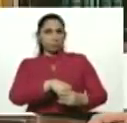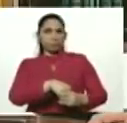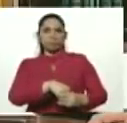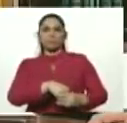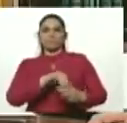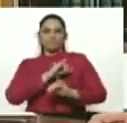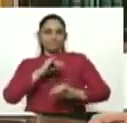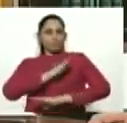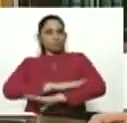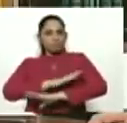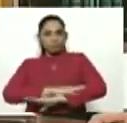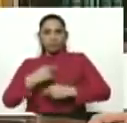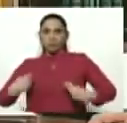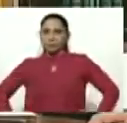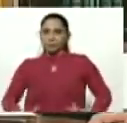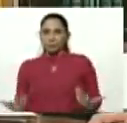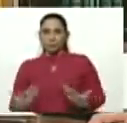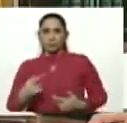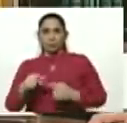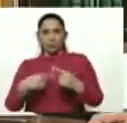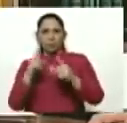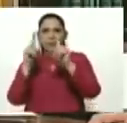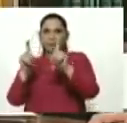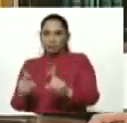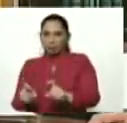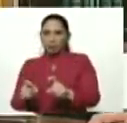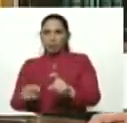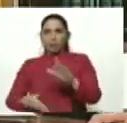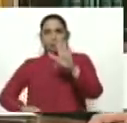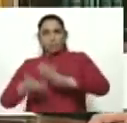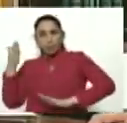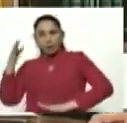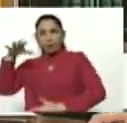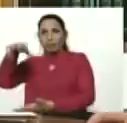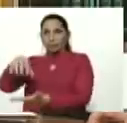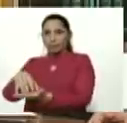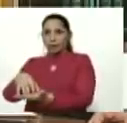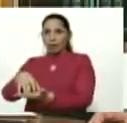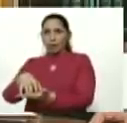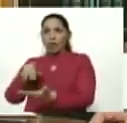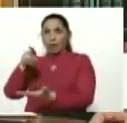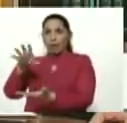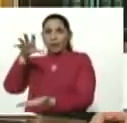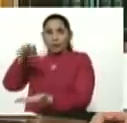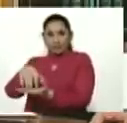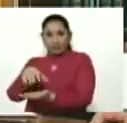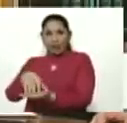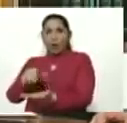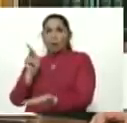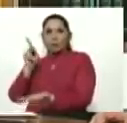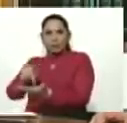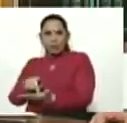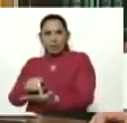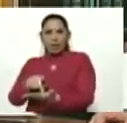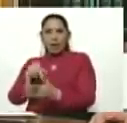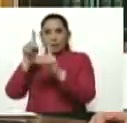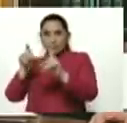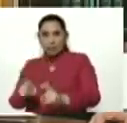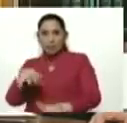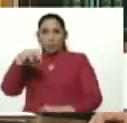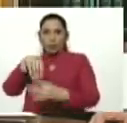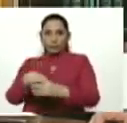humanitario. Luego exámenes, se mandan para su región, en la región llegan, examen, cuarentena,